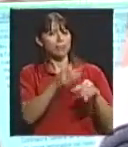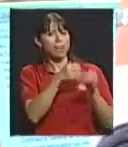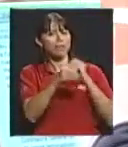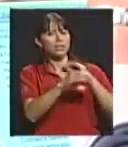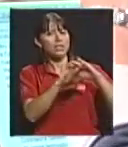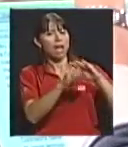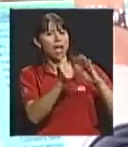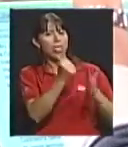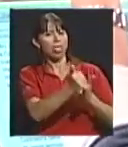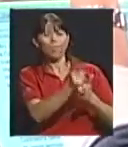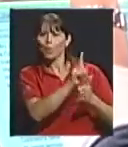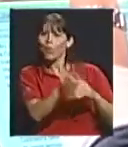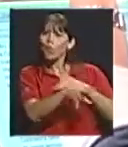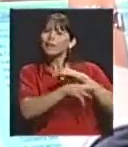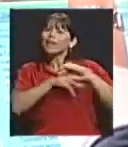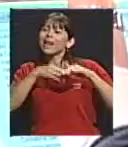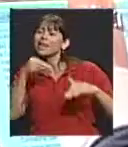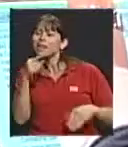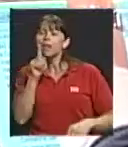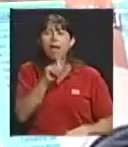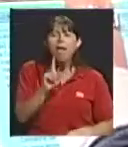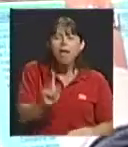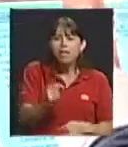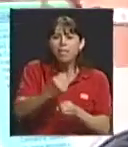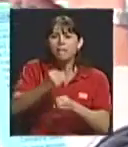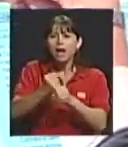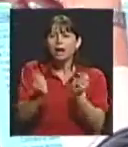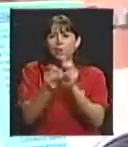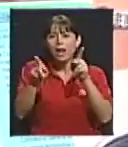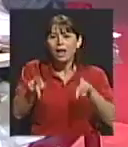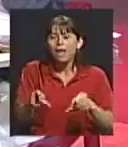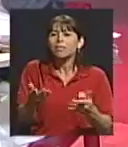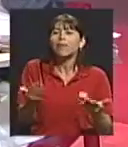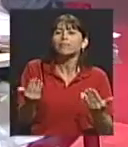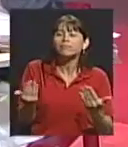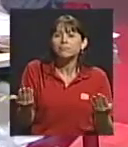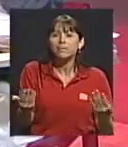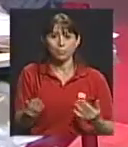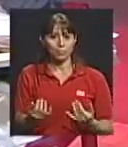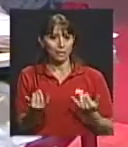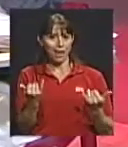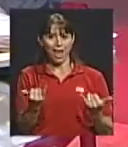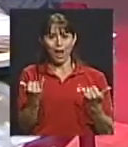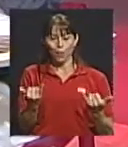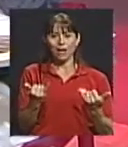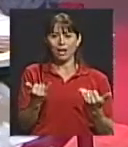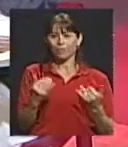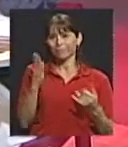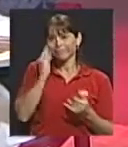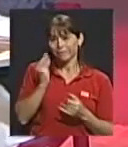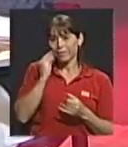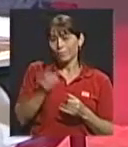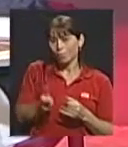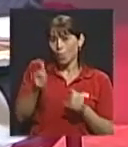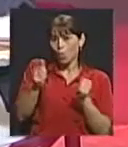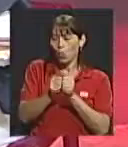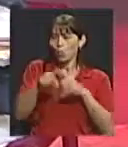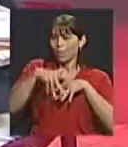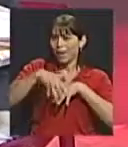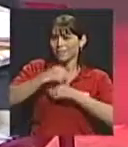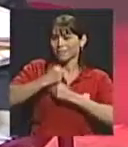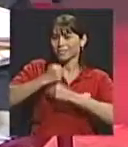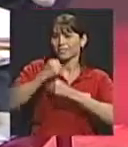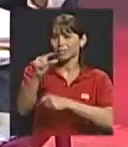y bajar y trabajar con la gente y pedirles cuentas Bueno ahora lo vivimos un poco con las manifestaciones que se produjeron la semana pasada